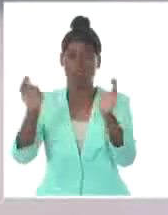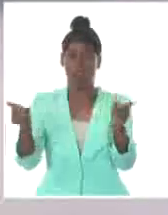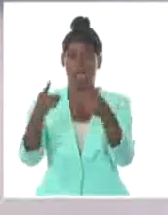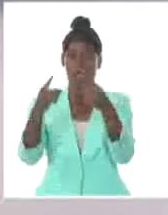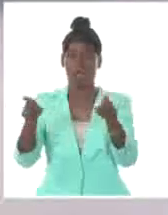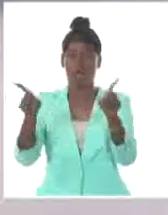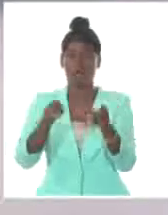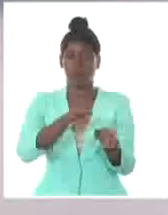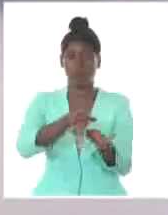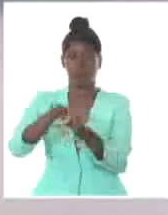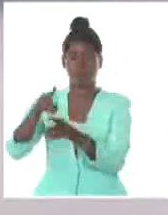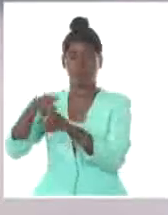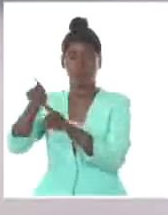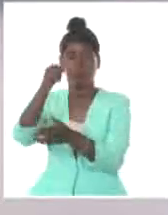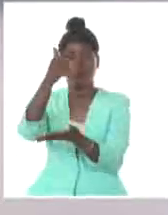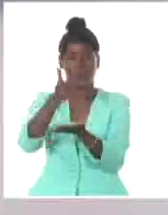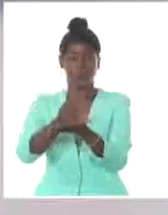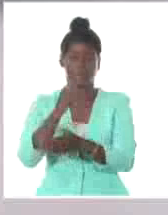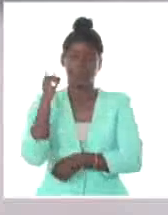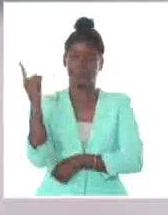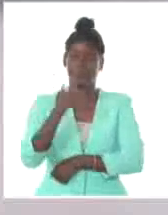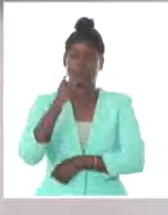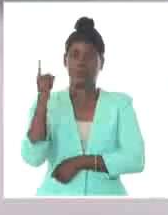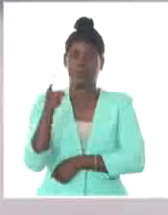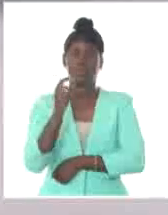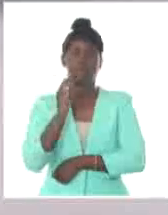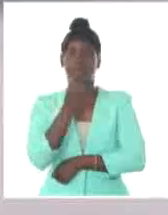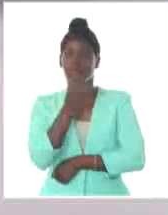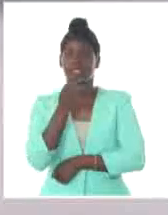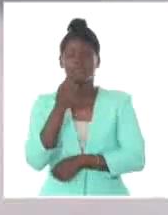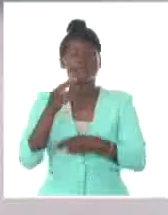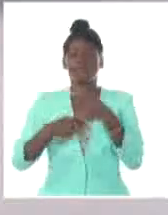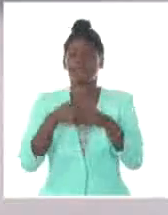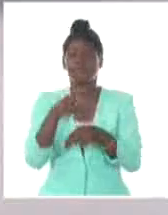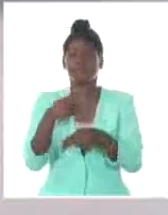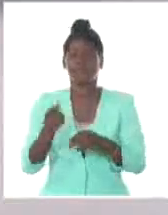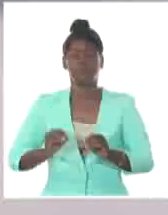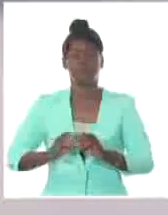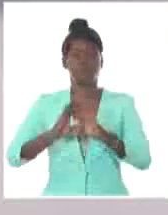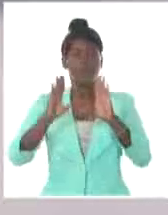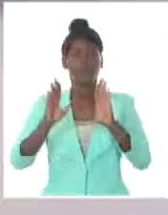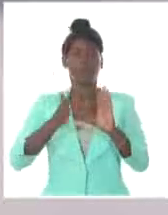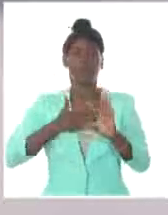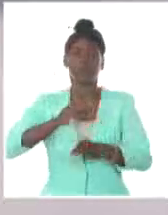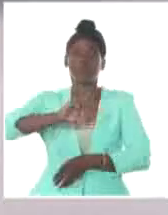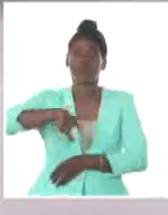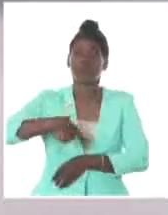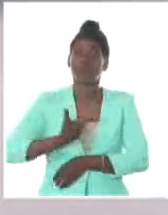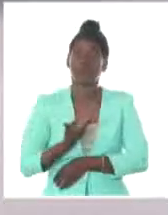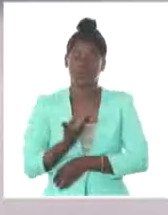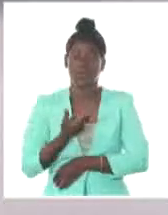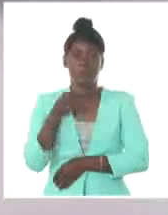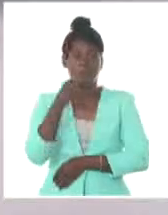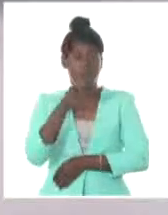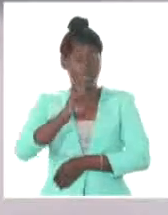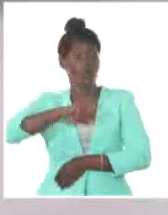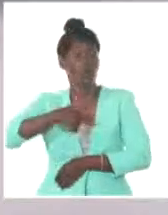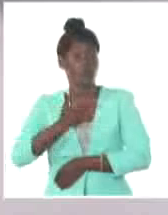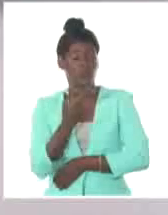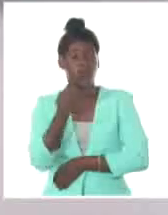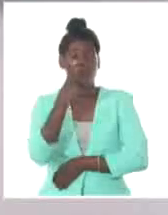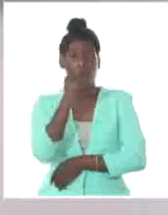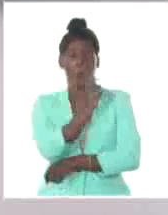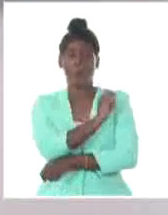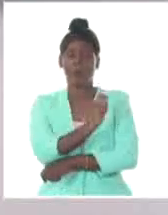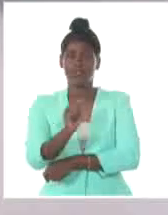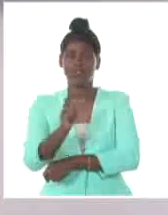sede nacional de la Sociedad Cultural José Martí se realizó esta mañana el espacio Cultura y Nación, el Misterio de Cuba. El profesor Luis Toledo